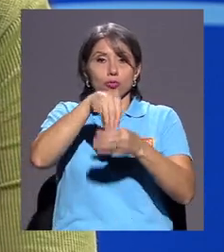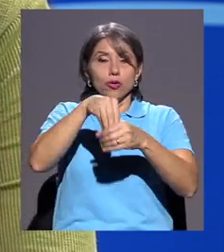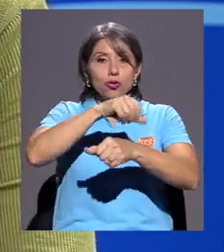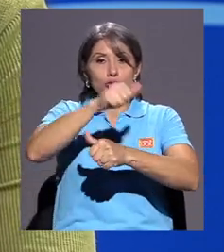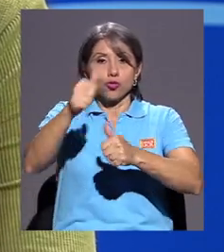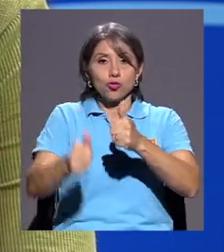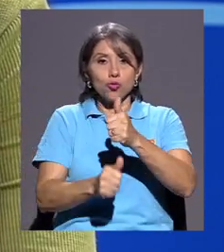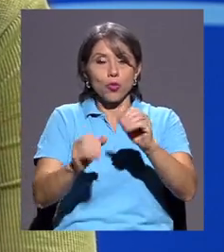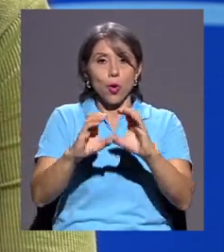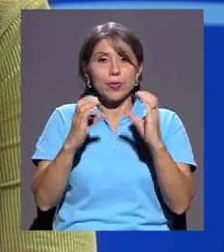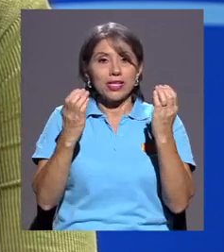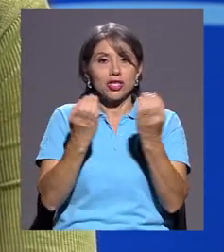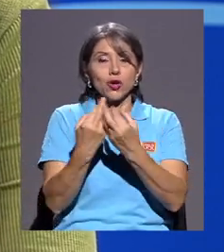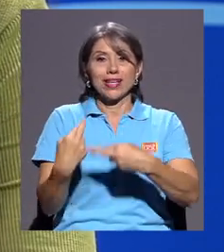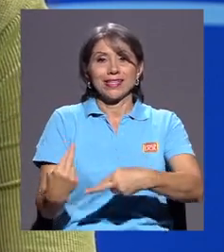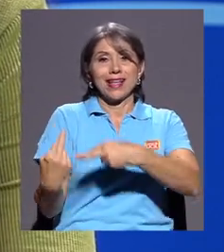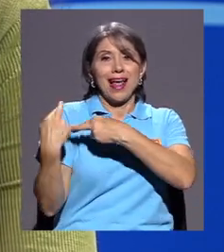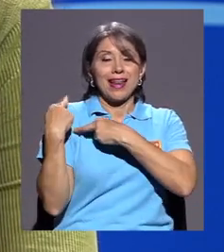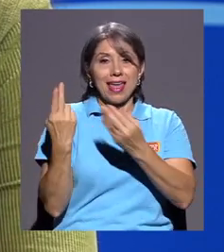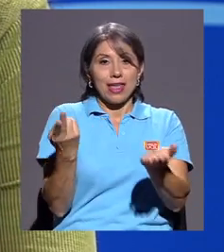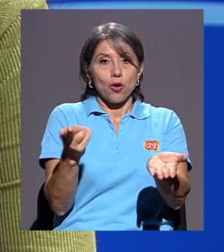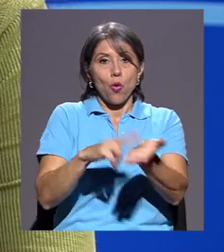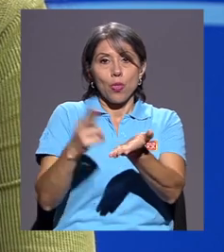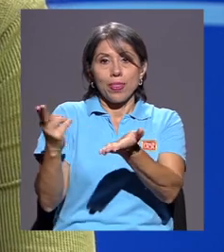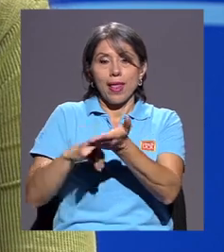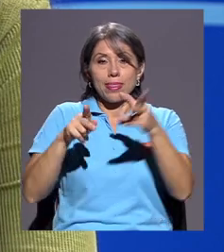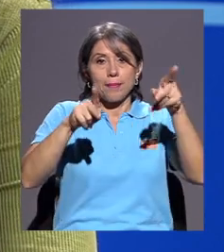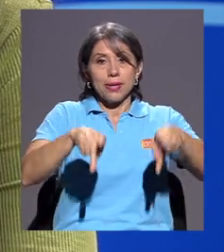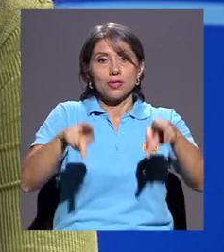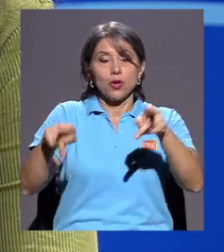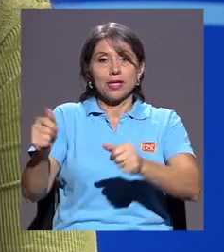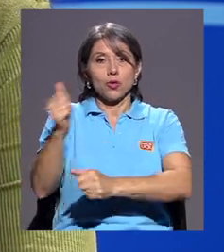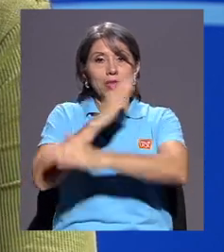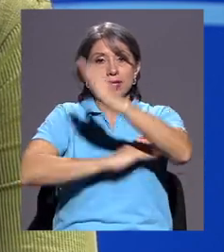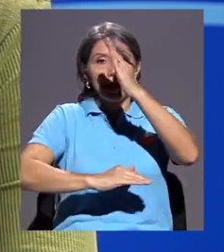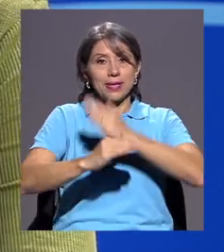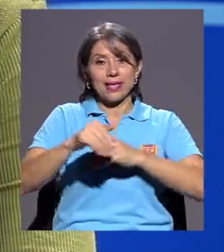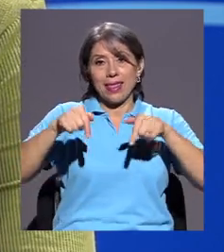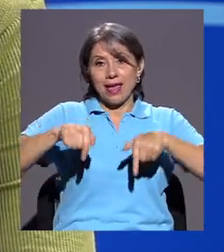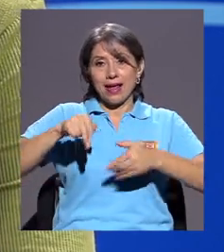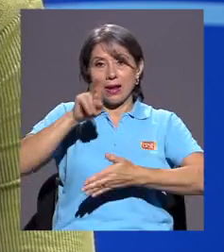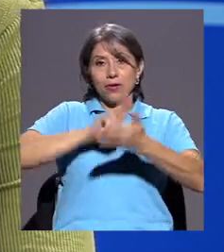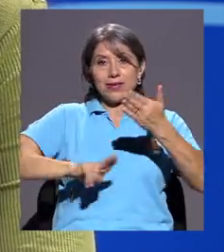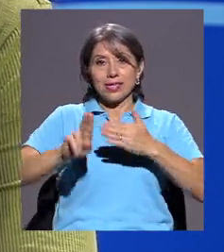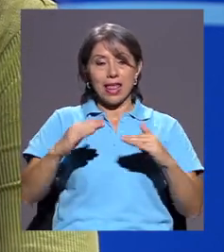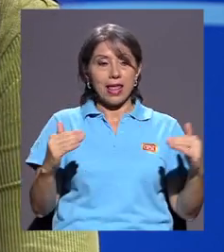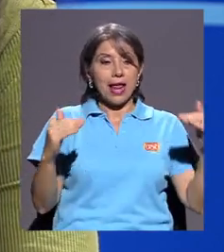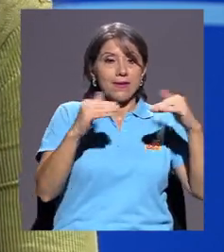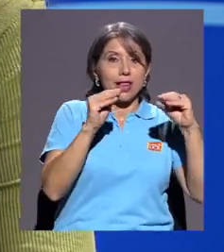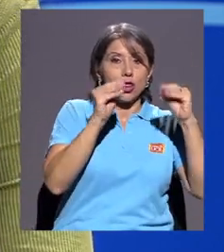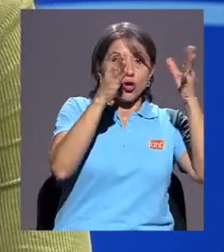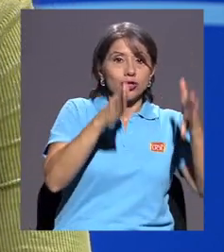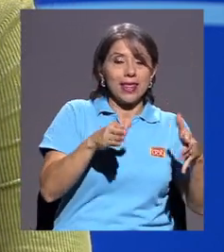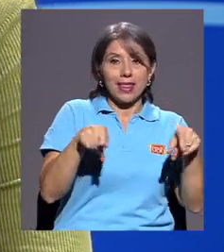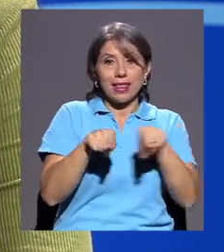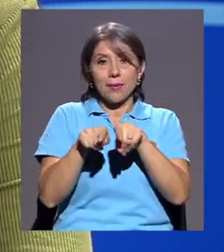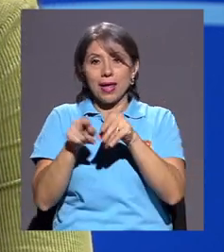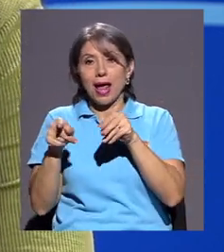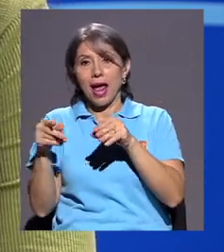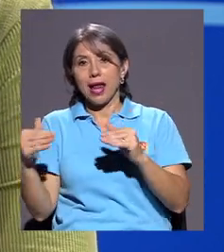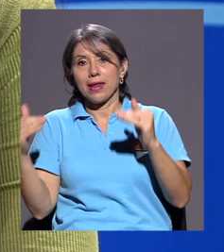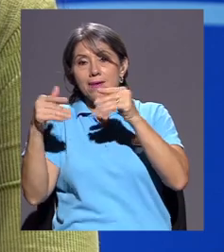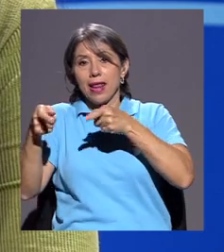la subcomisión que se encarga de la contratación de personas con discapacidad en la universidad, tanto a nivel docente como